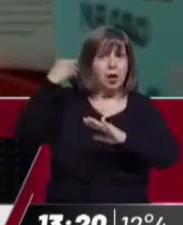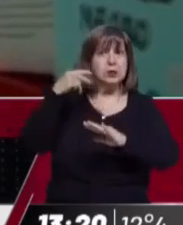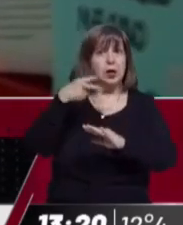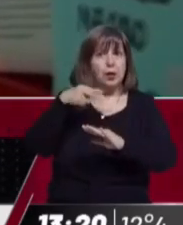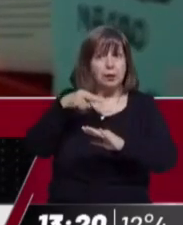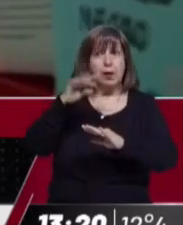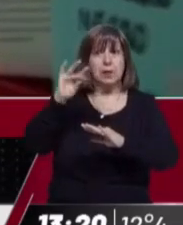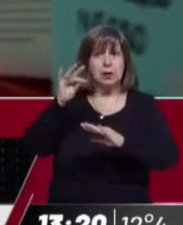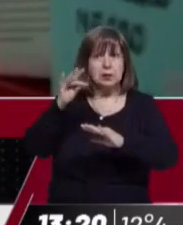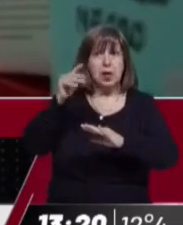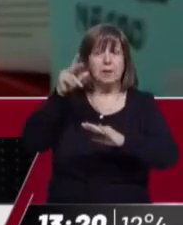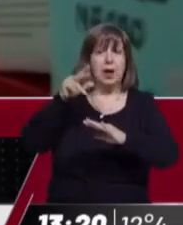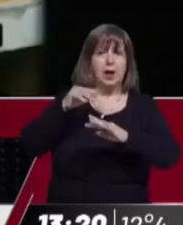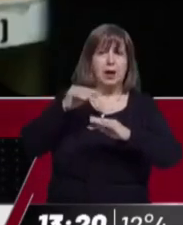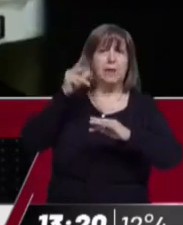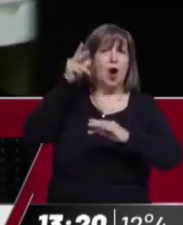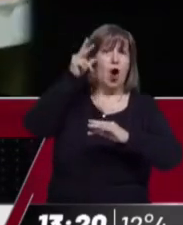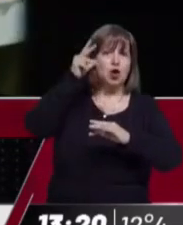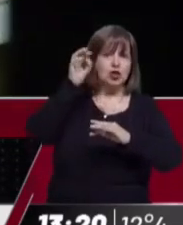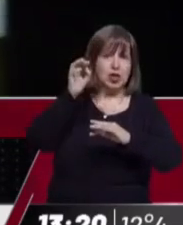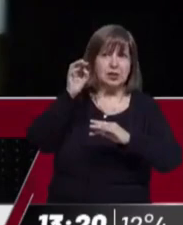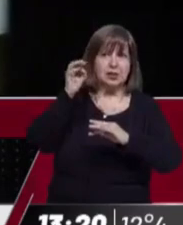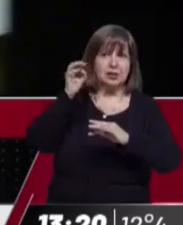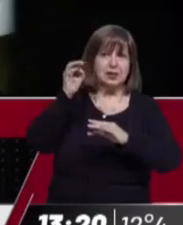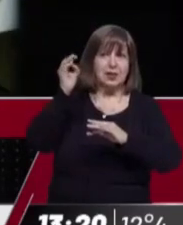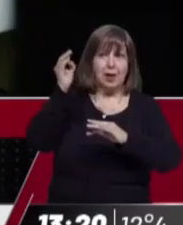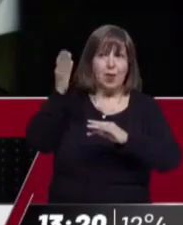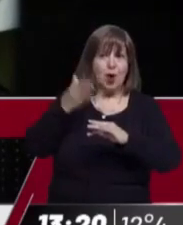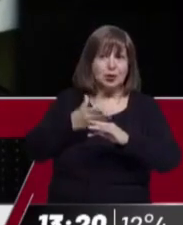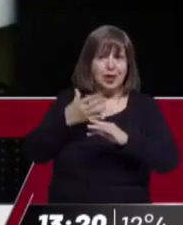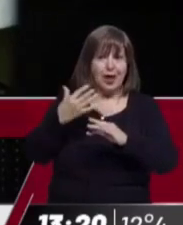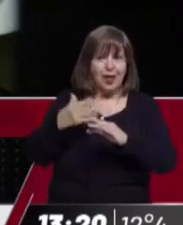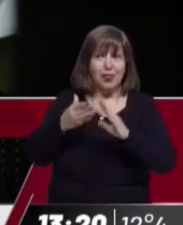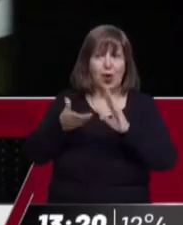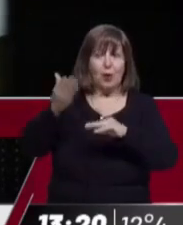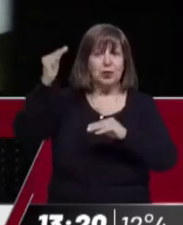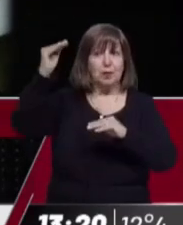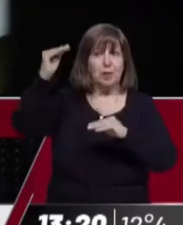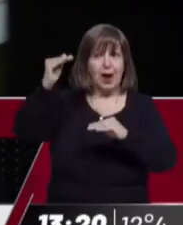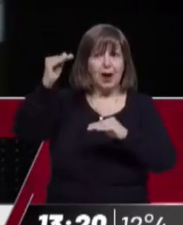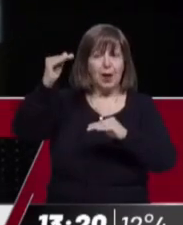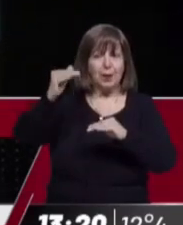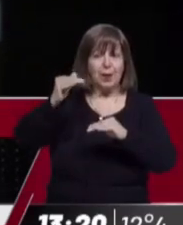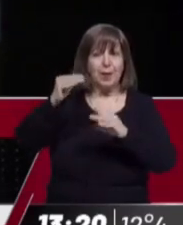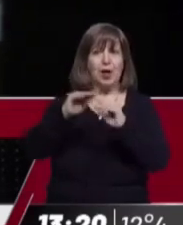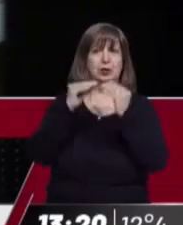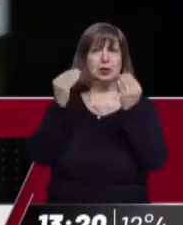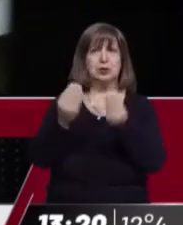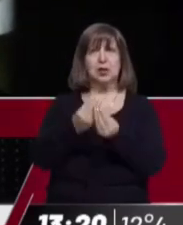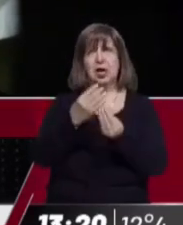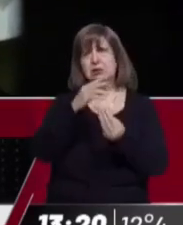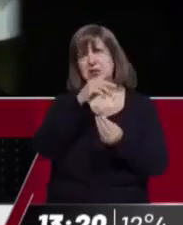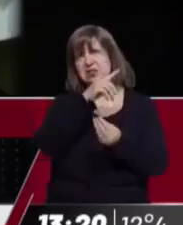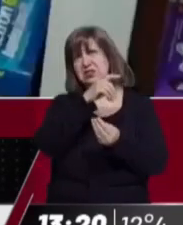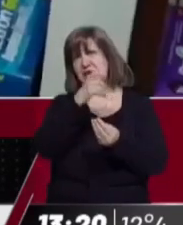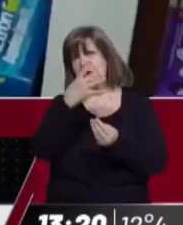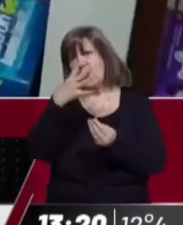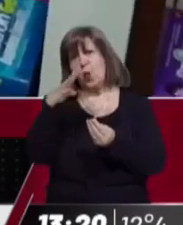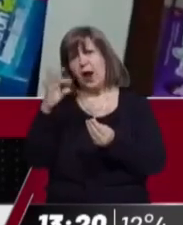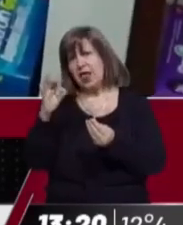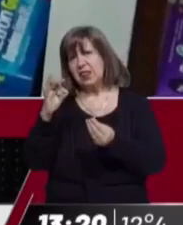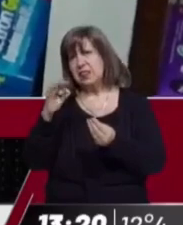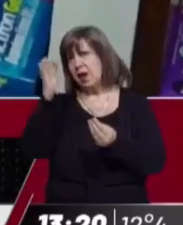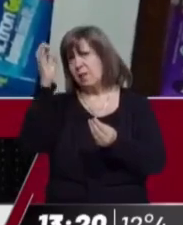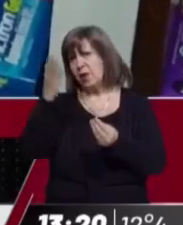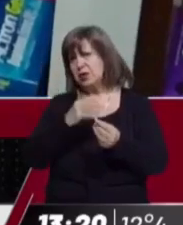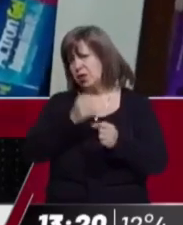un aumento de un0 bajando aproximadamente yo te calculo aproximado que fue un 140 desde fin de año